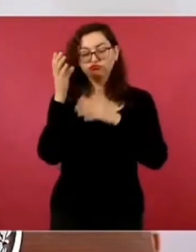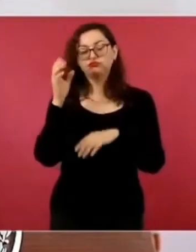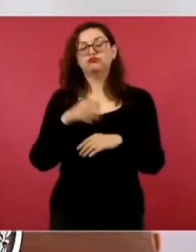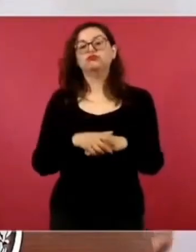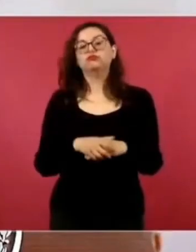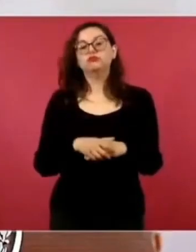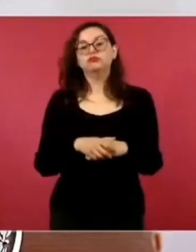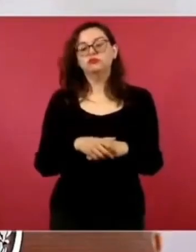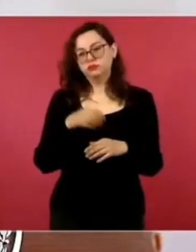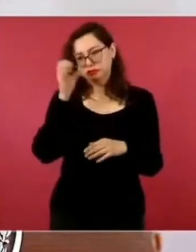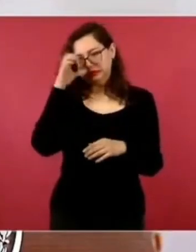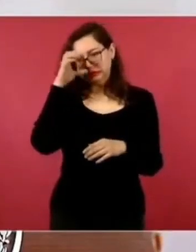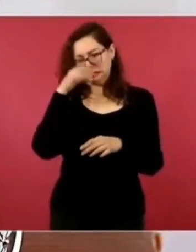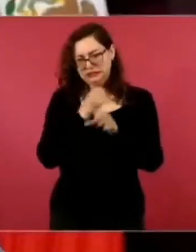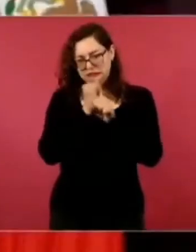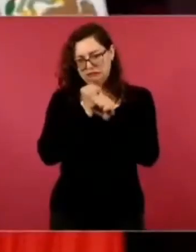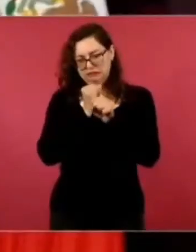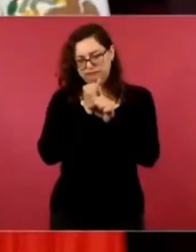de que existían